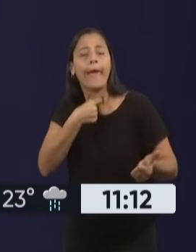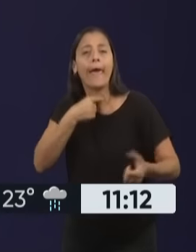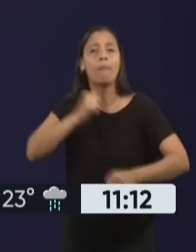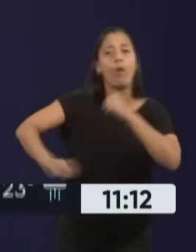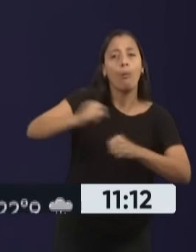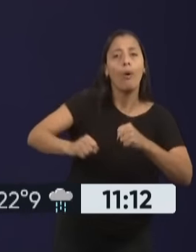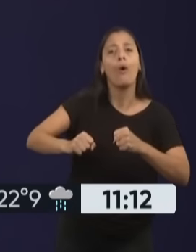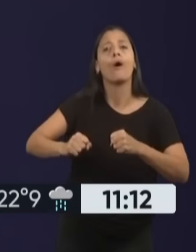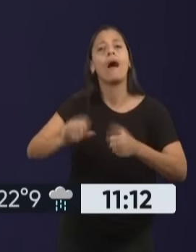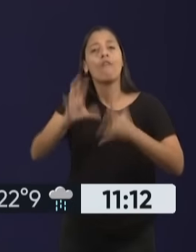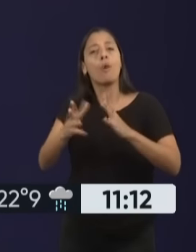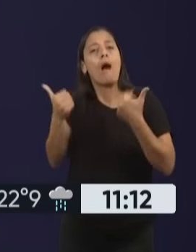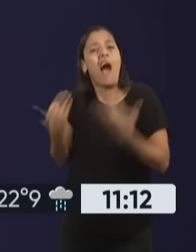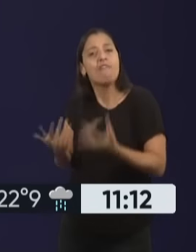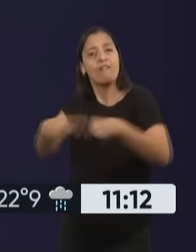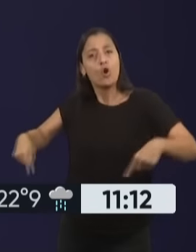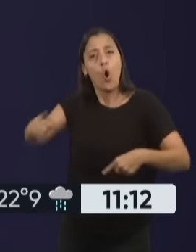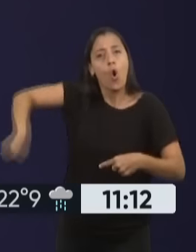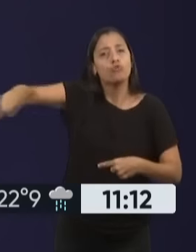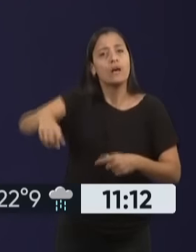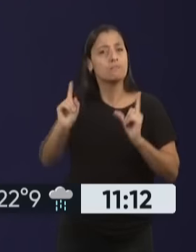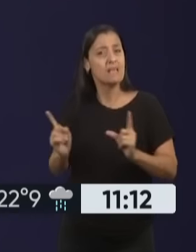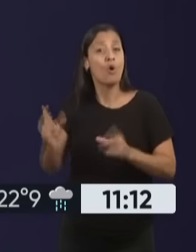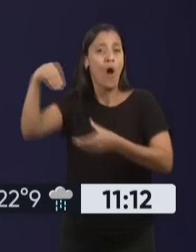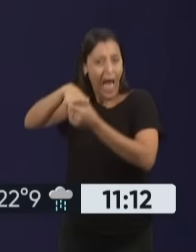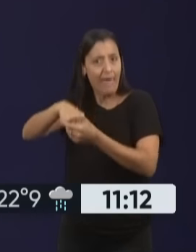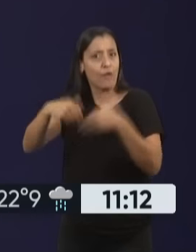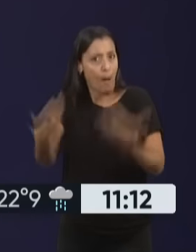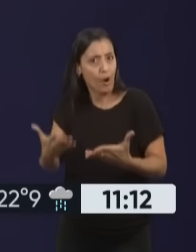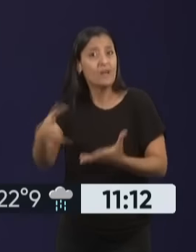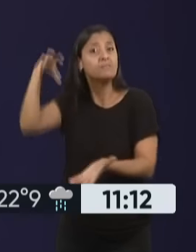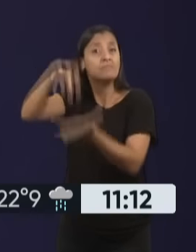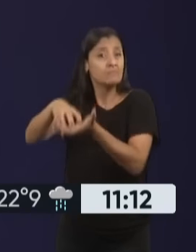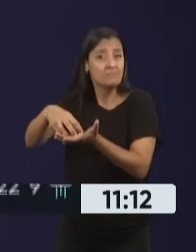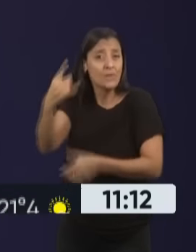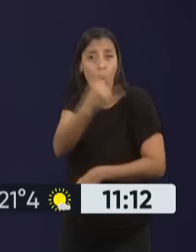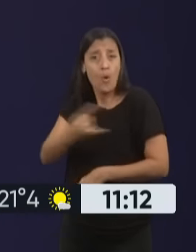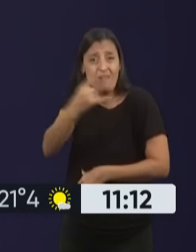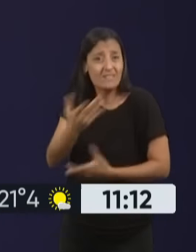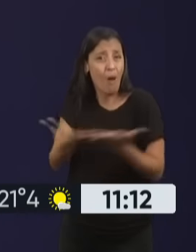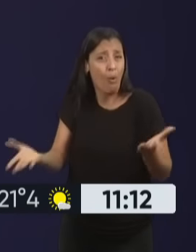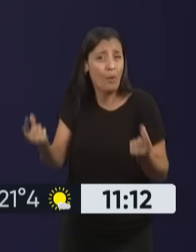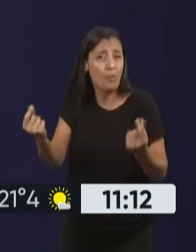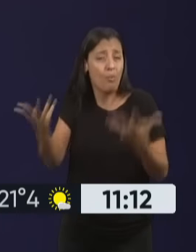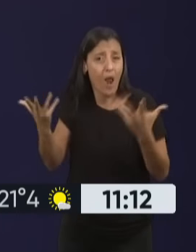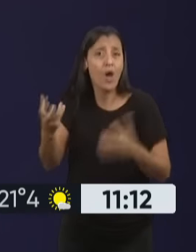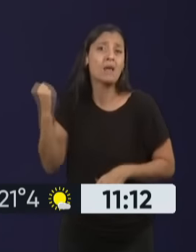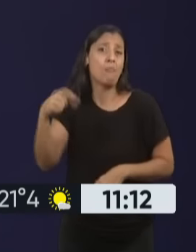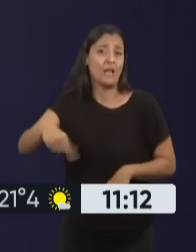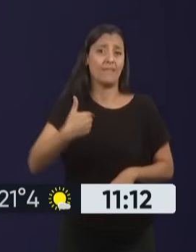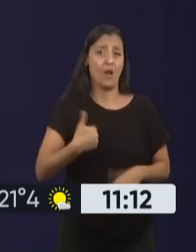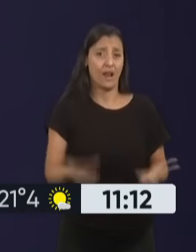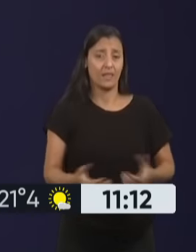mantener su estatus quo dentro de una institución tan importante como es una universidad y más hoy en la República